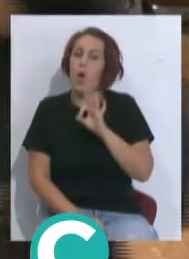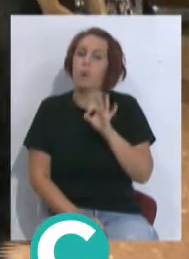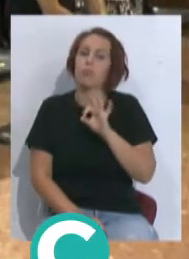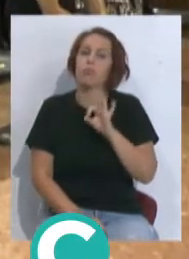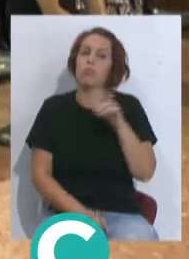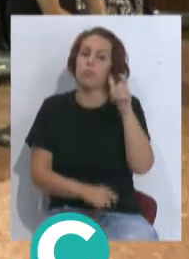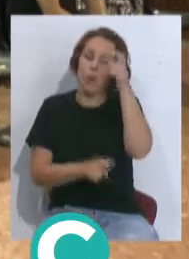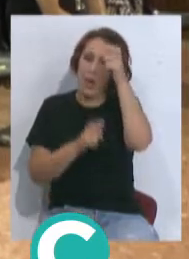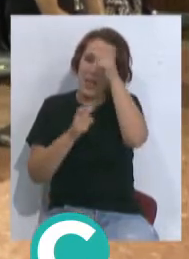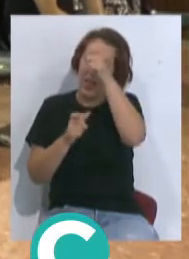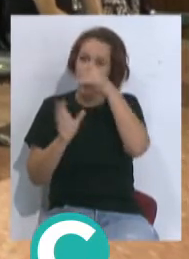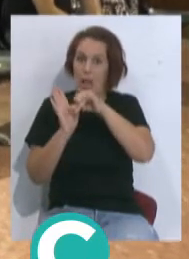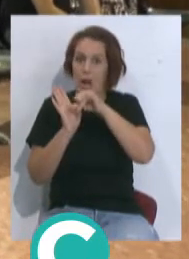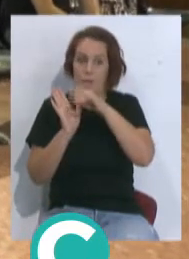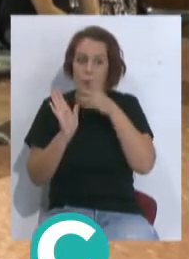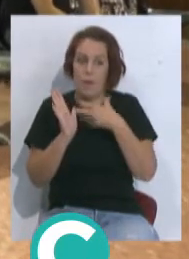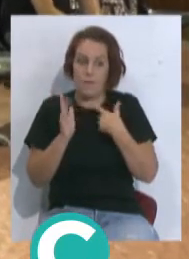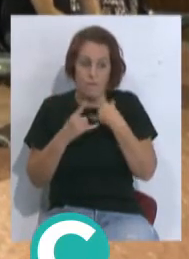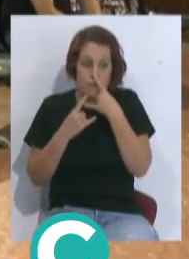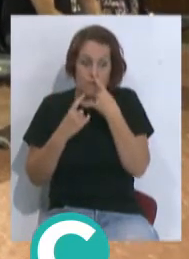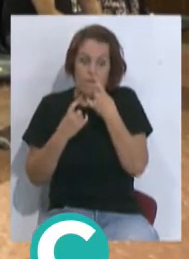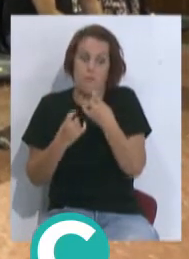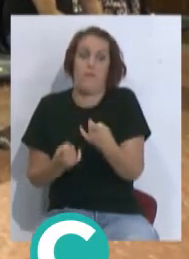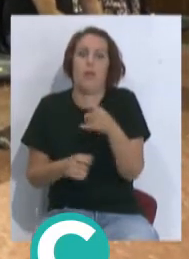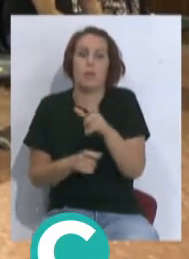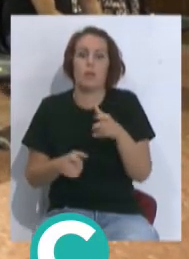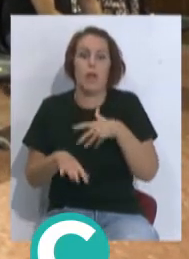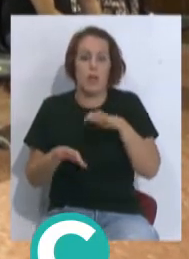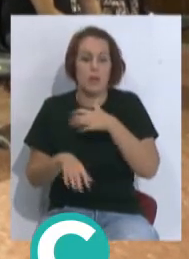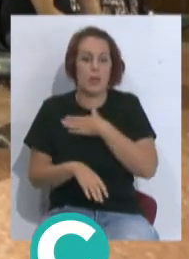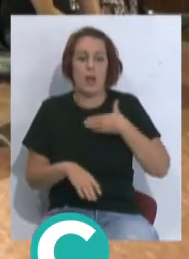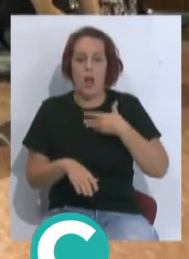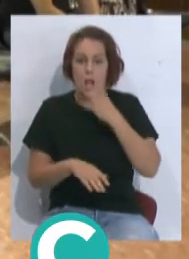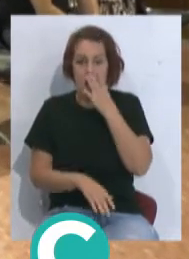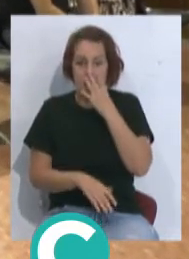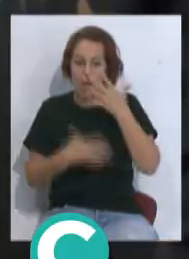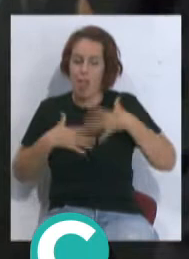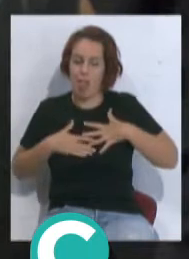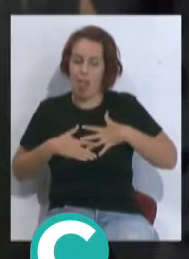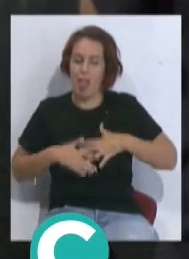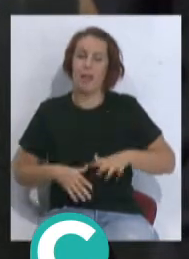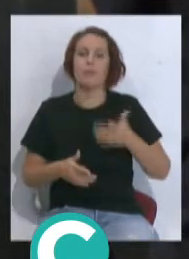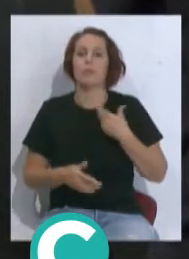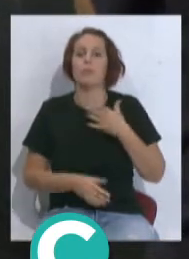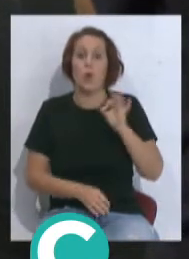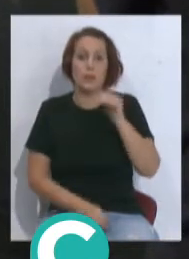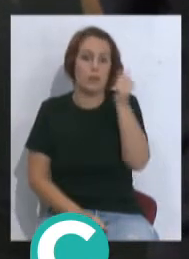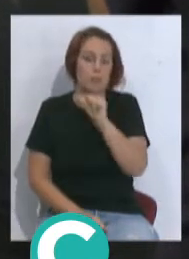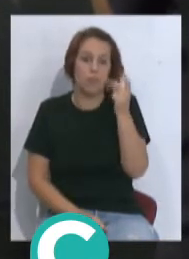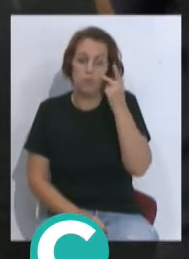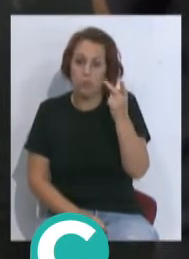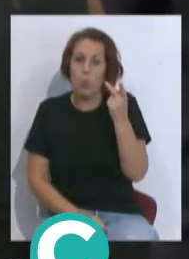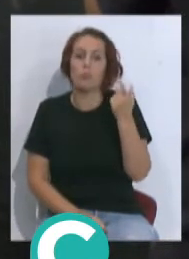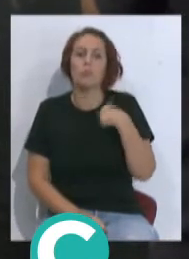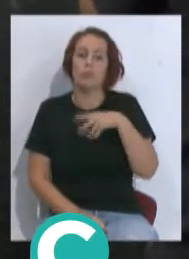muchas localidades cercanas porque esté loca, como todo gaditano, ¿no? Por vivir el carnaval. Y que haga turismo aquí esta semana. Claro, por que se lo plantee ya